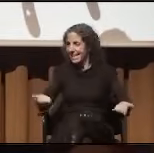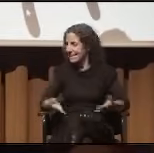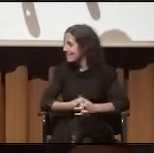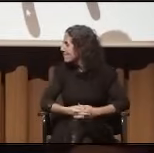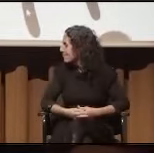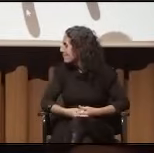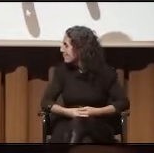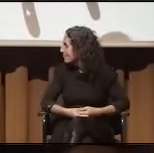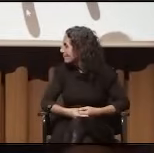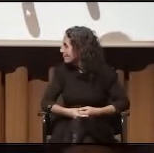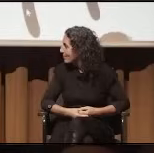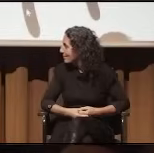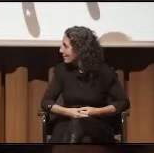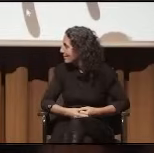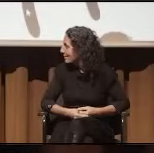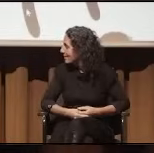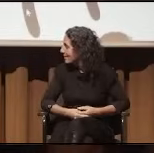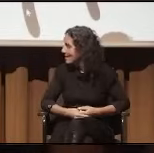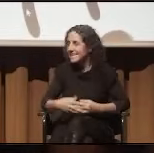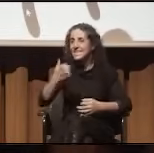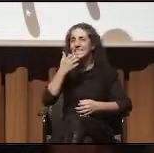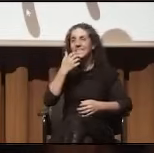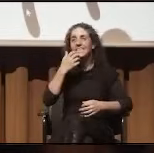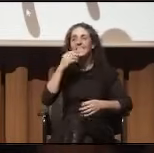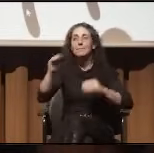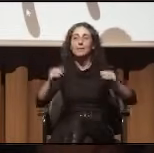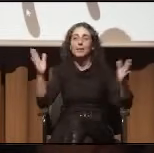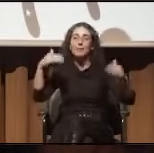¿eh? Pero si no hay preguntas, ahora vamos a ir.